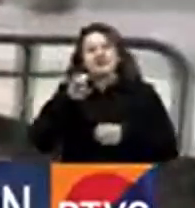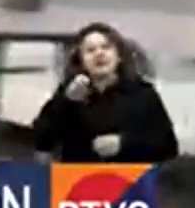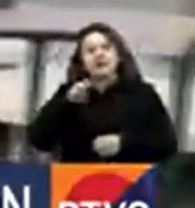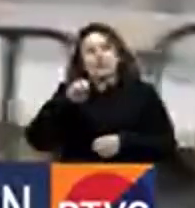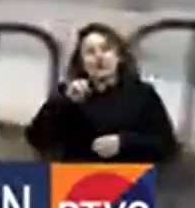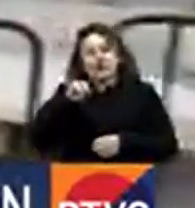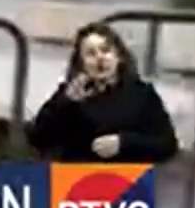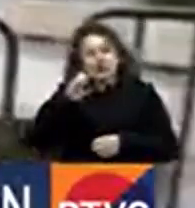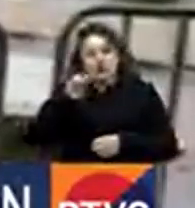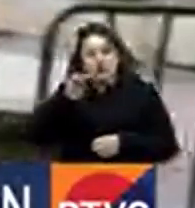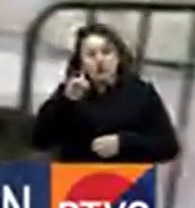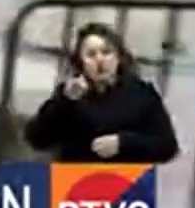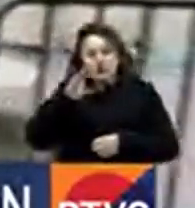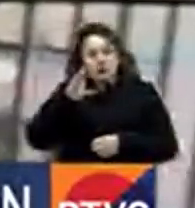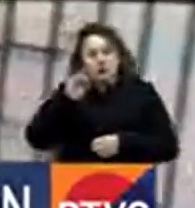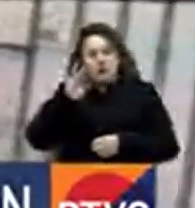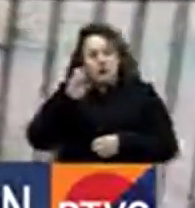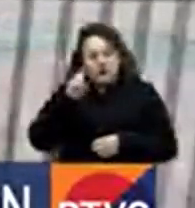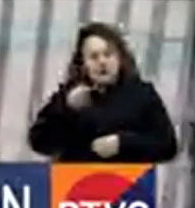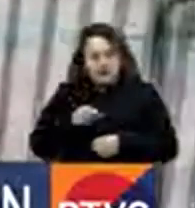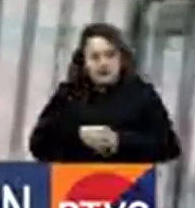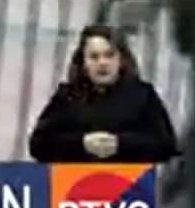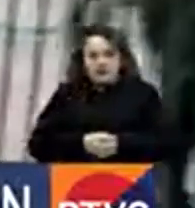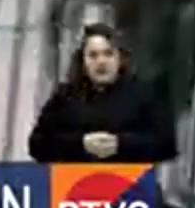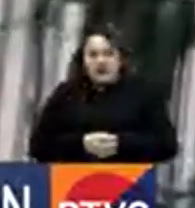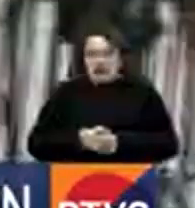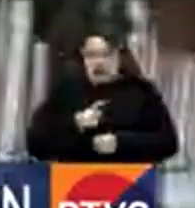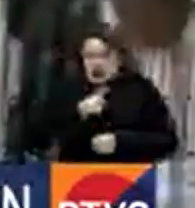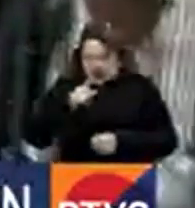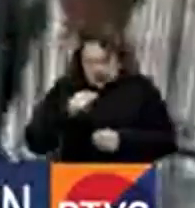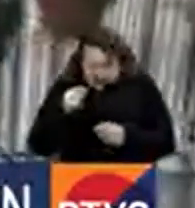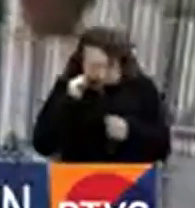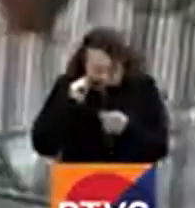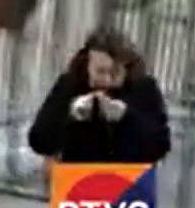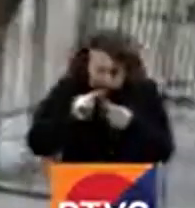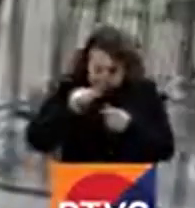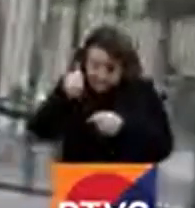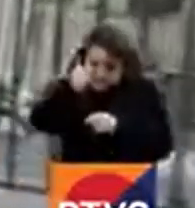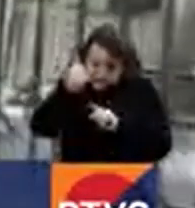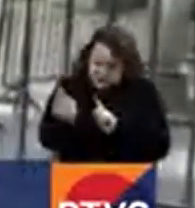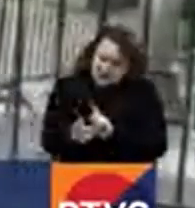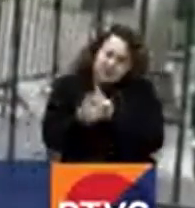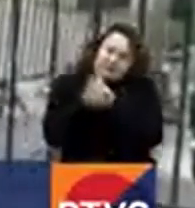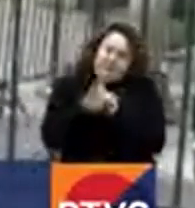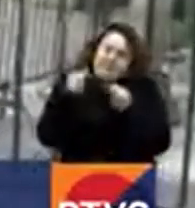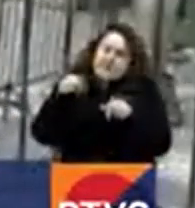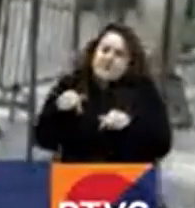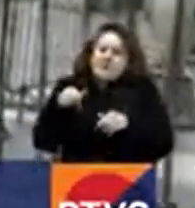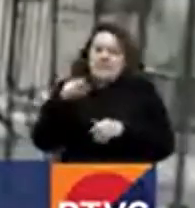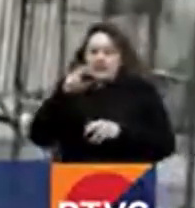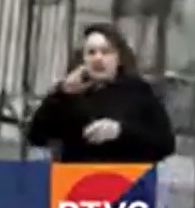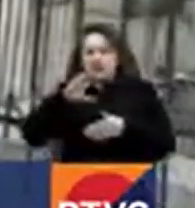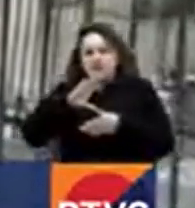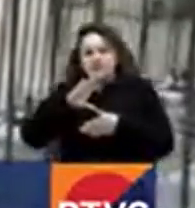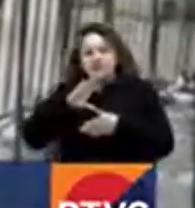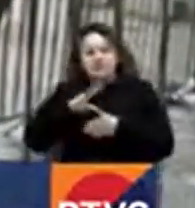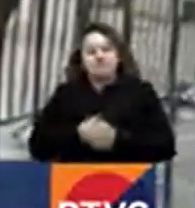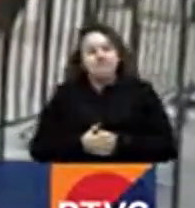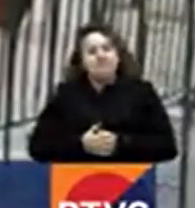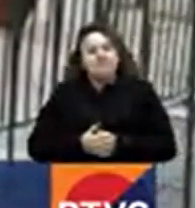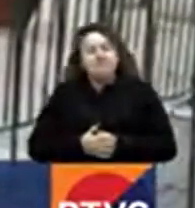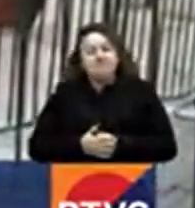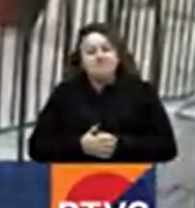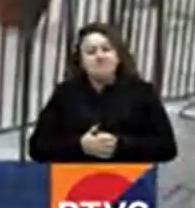apuntan los líderes en este encuentro, que es el 10º que hacen, digamos, los jefes de Estado del norte. Para